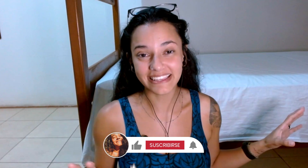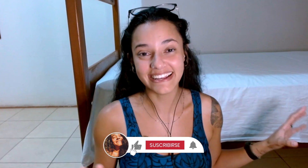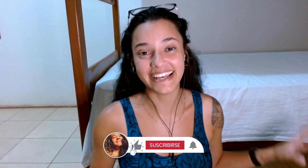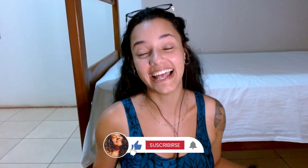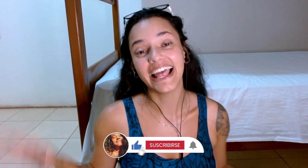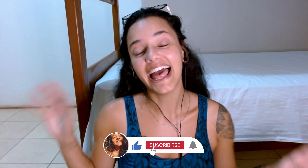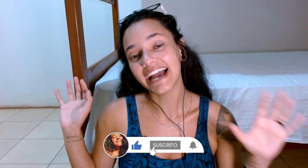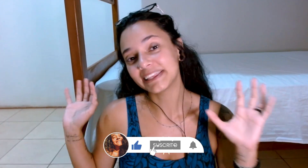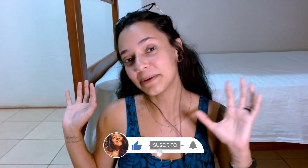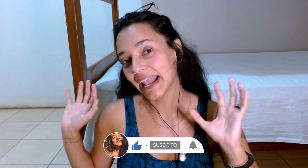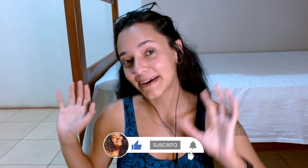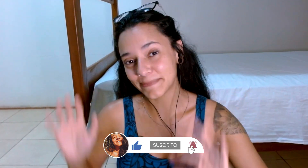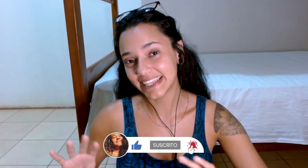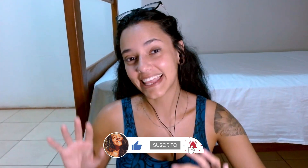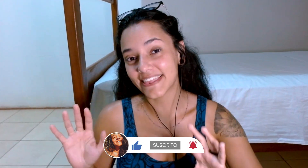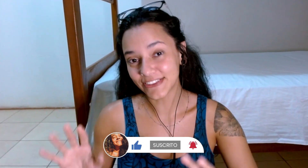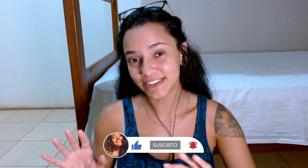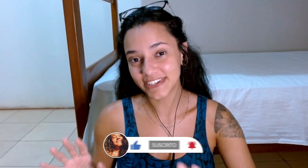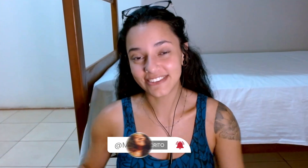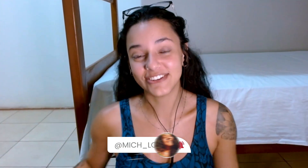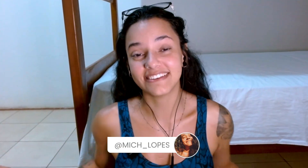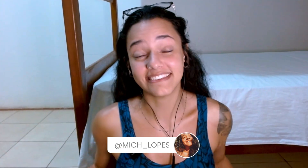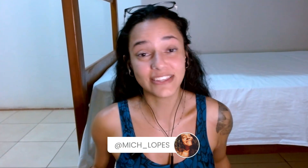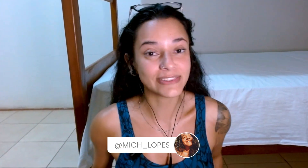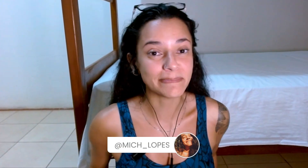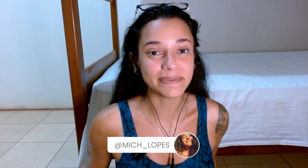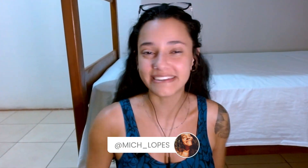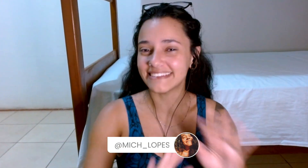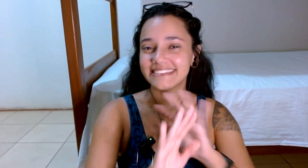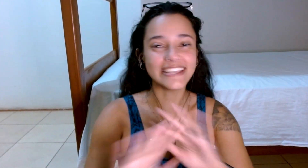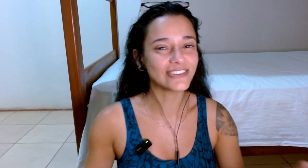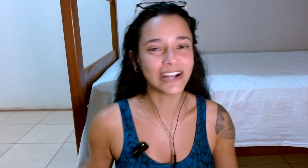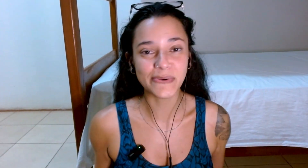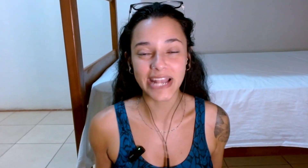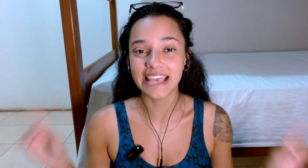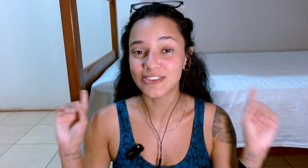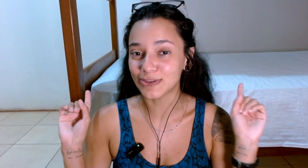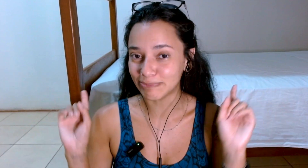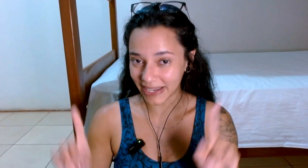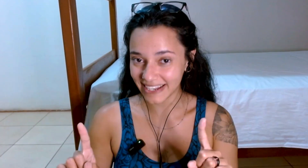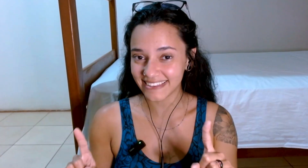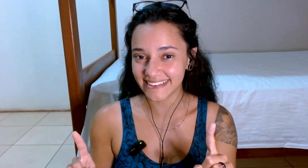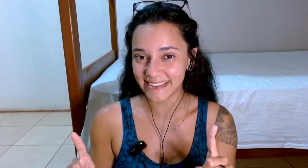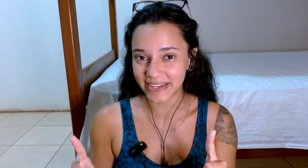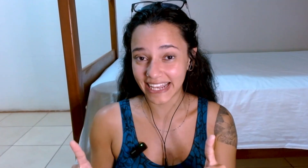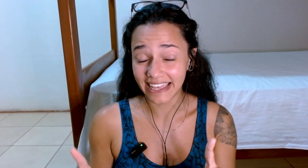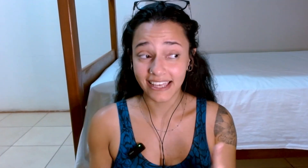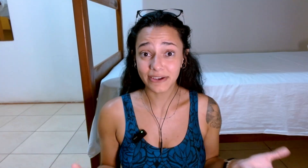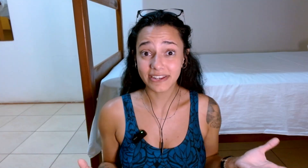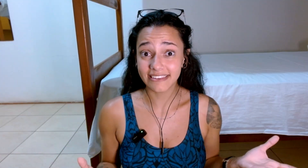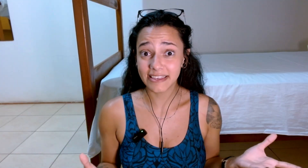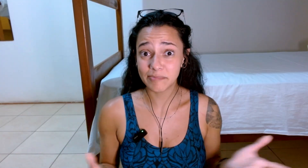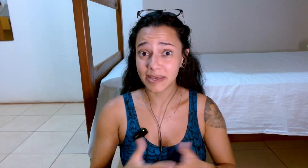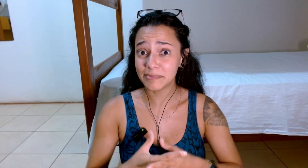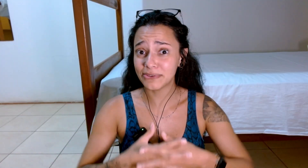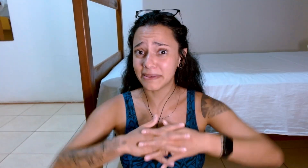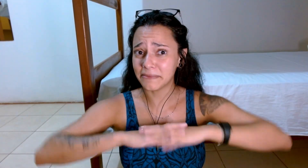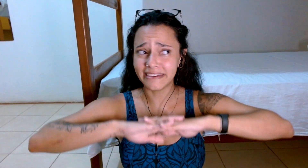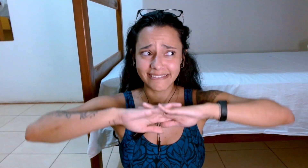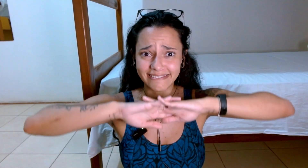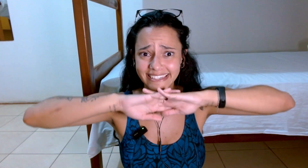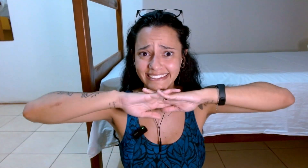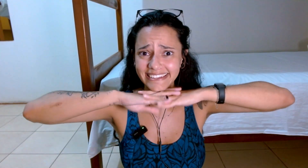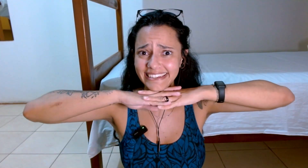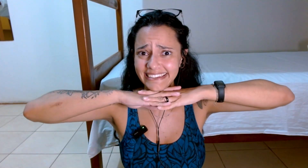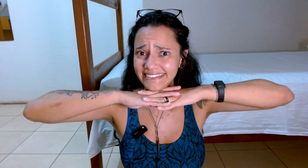México suscríbete al Canal activa la campanita de notificaciones así no te pierdes ni solo una y son varias a la semana y ahora sí vamos